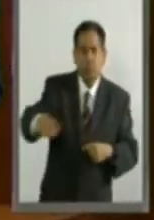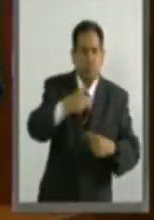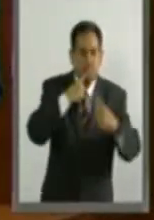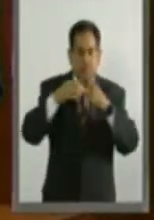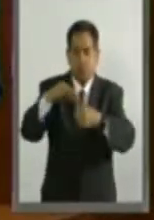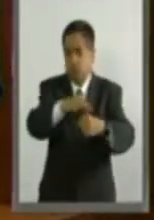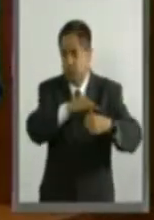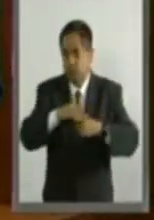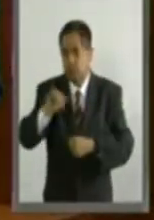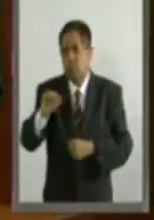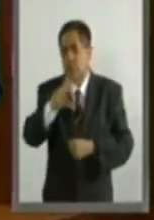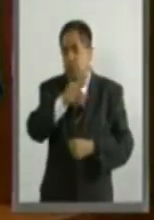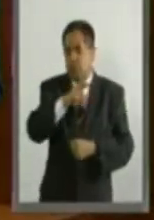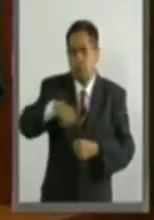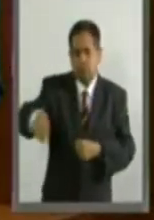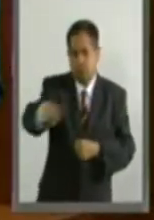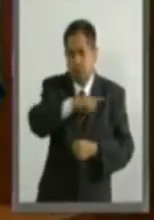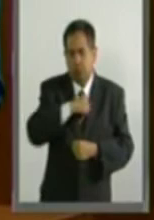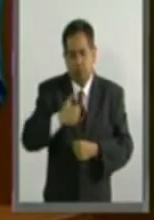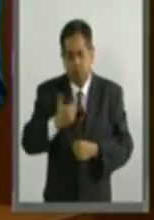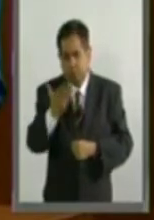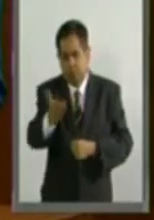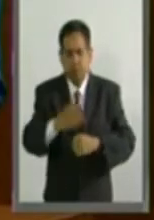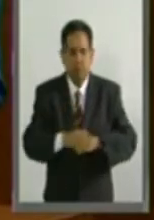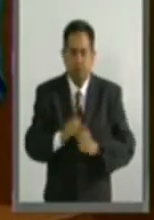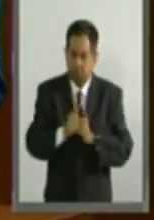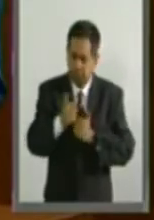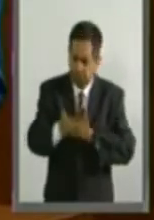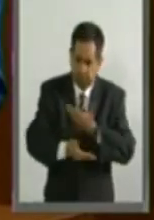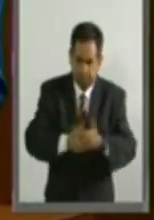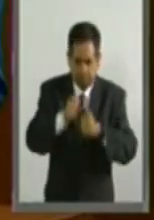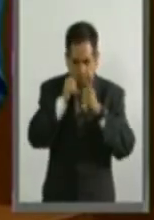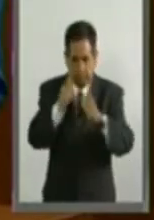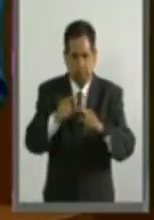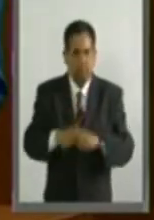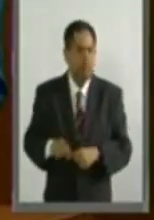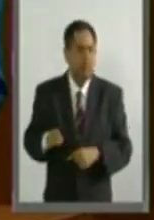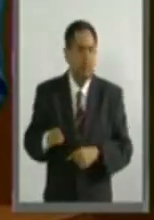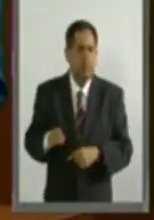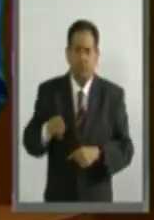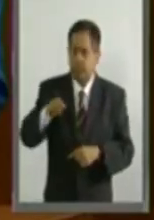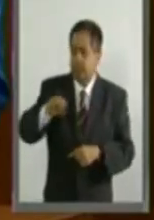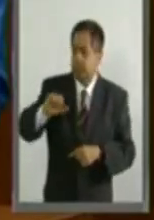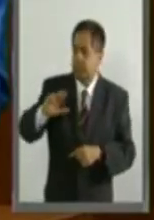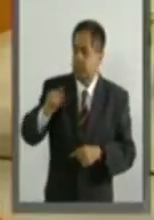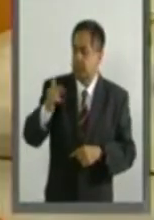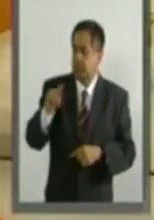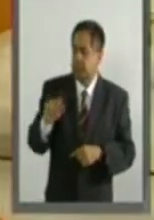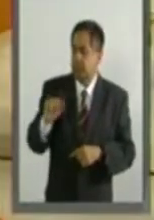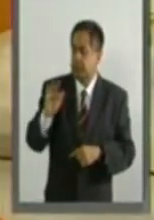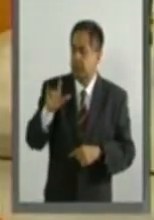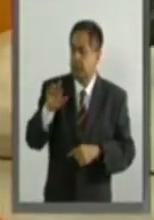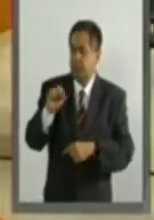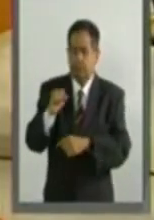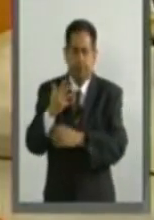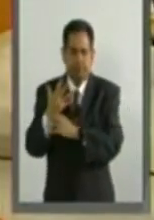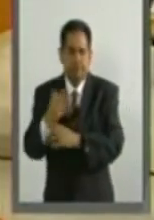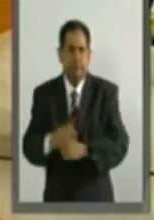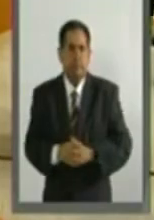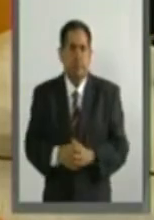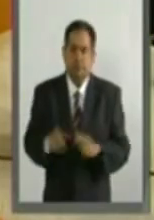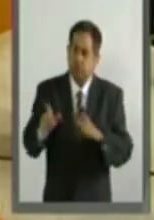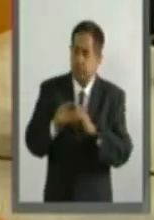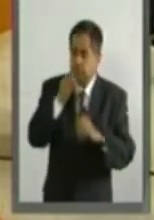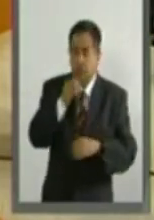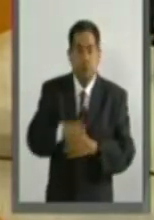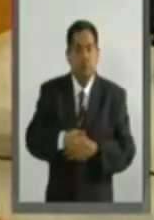del Pleno de esta soberanía mi petición. Atentamente, Margarita Flores Sánchez. Es todo, presidente. Muchas